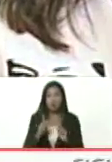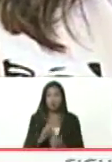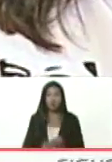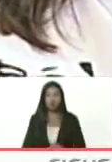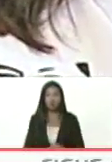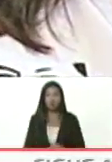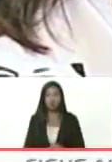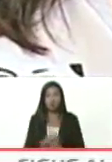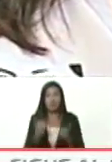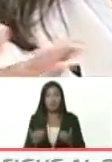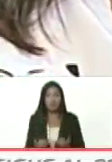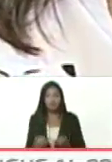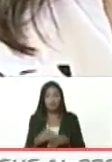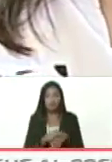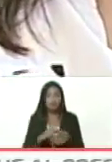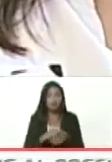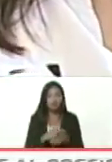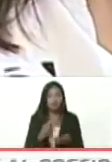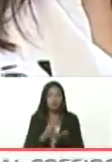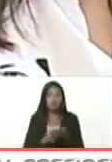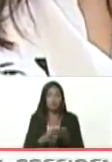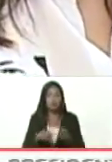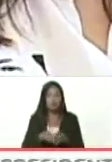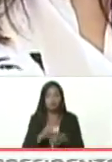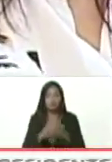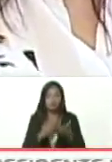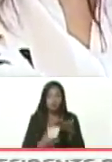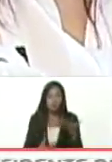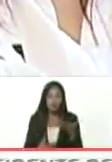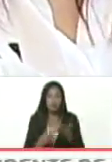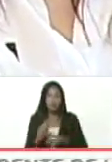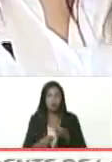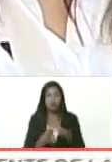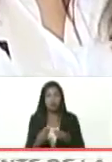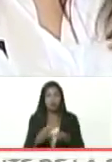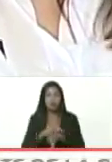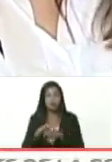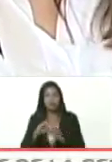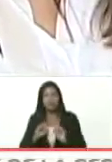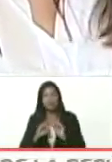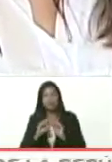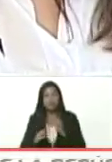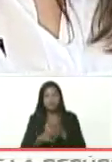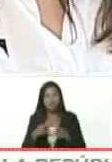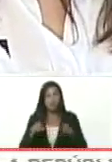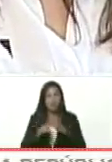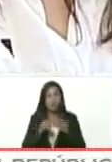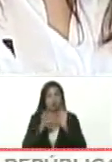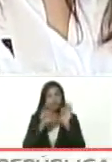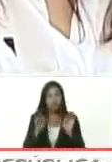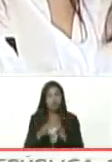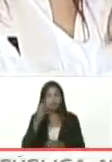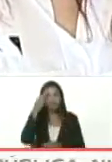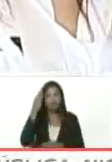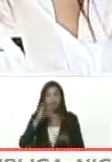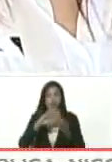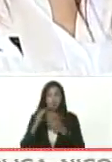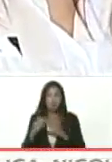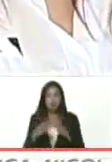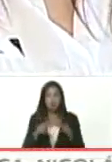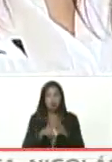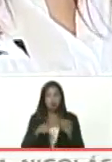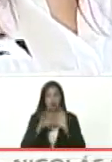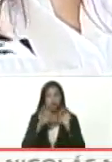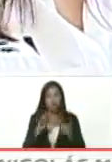ya con el Ministro de Finanzas le tenemos una propuesta de qué hacer para el financiamiento permanente de los consejos comunales y las comunas. Correcto. Mensualmente.